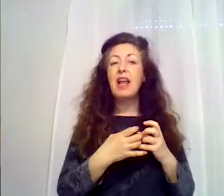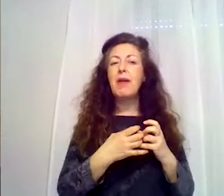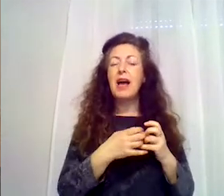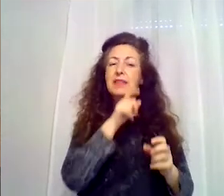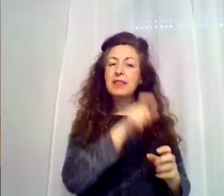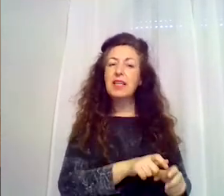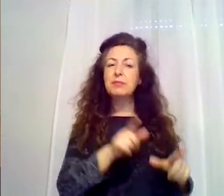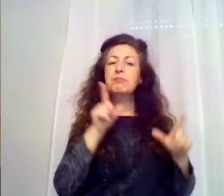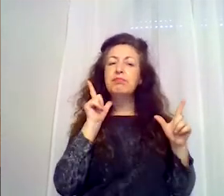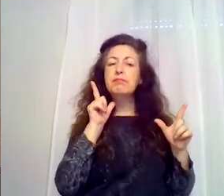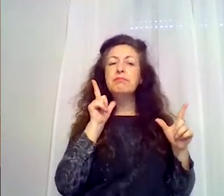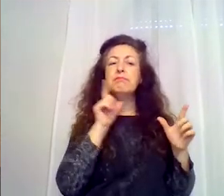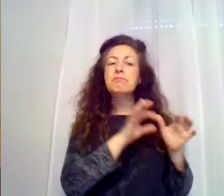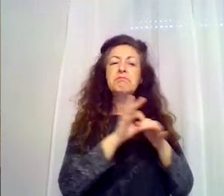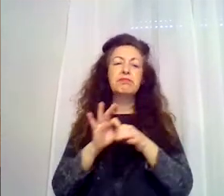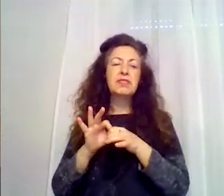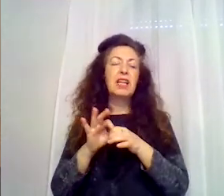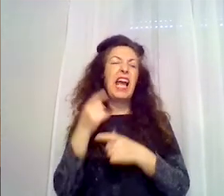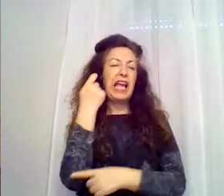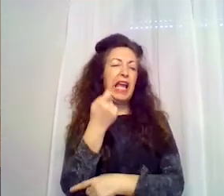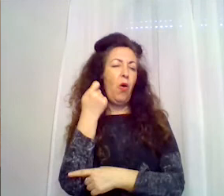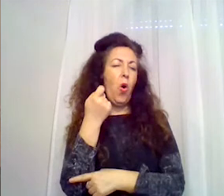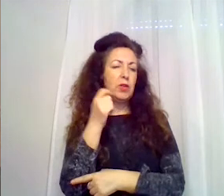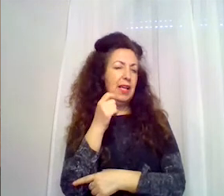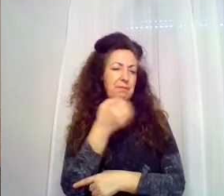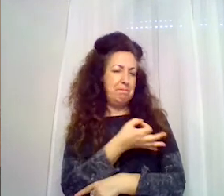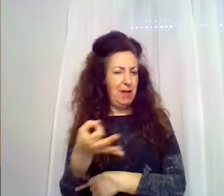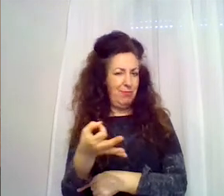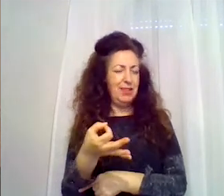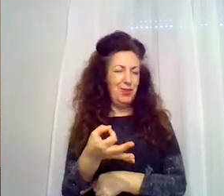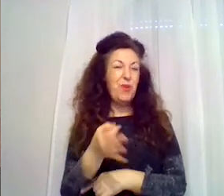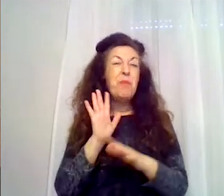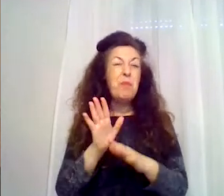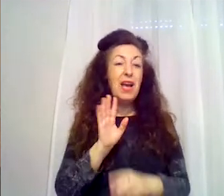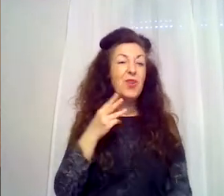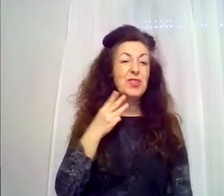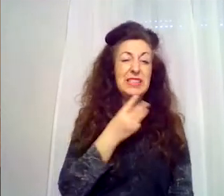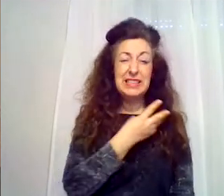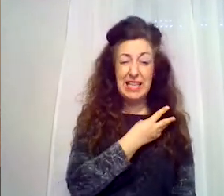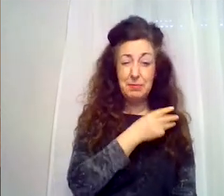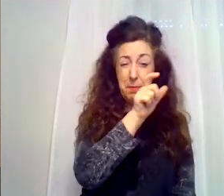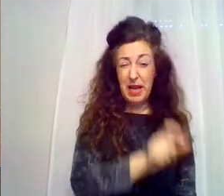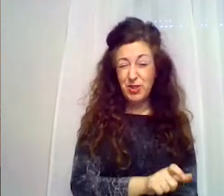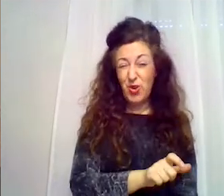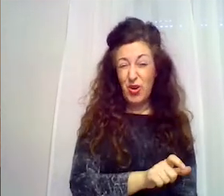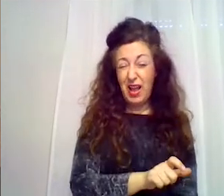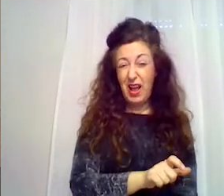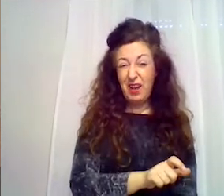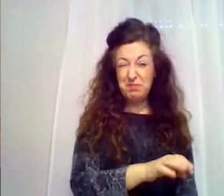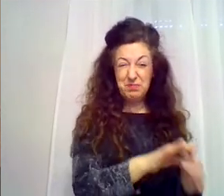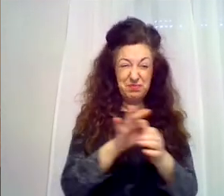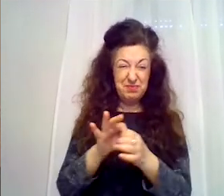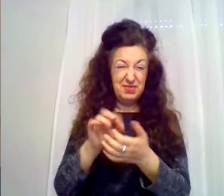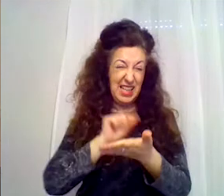un seudónimo, sino que Shakespeare existía de verdad, solo que no escribía nada, y entonces lo que hace Marlowe es utilizar